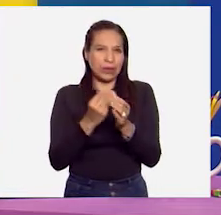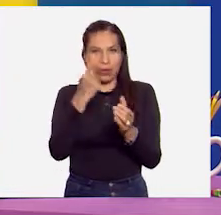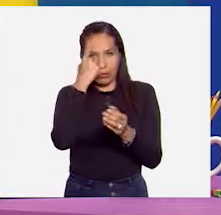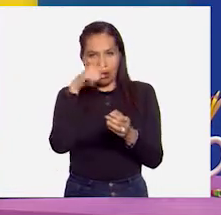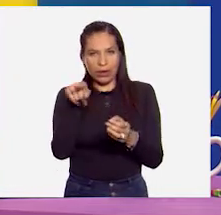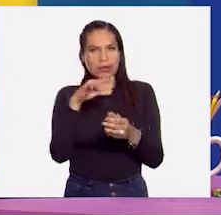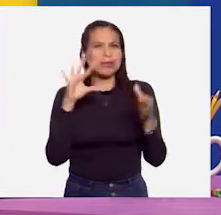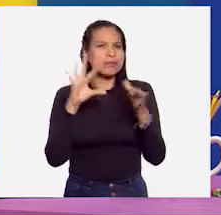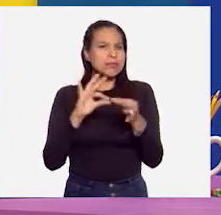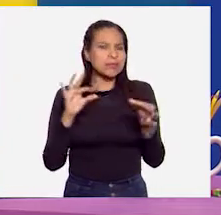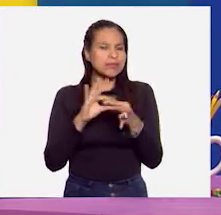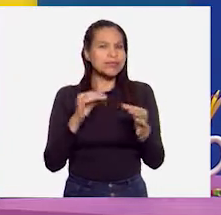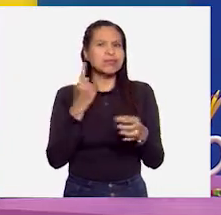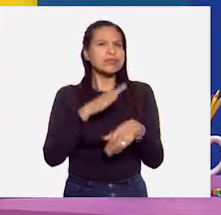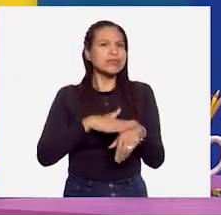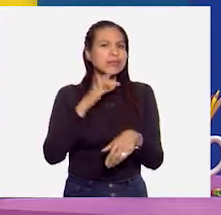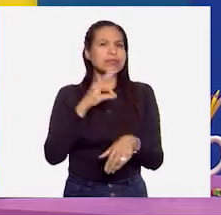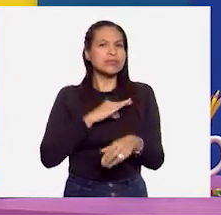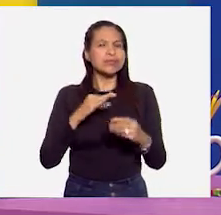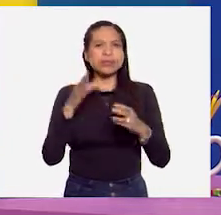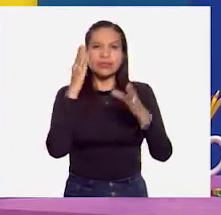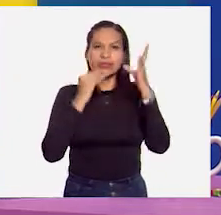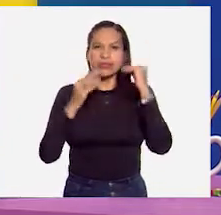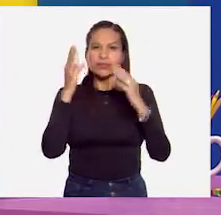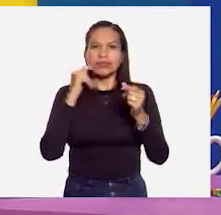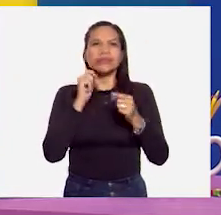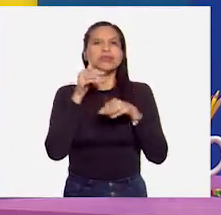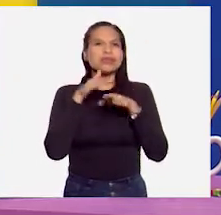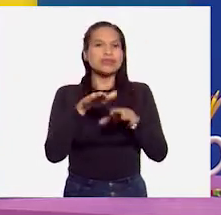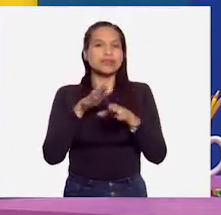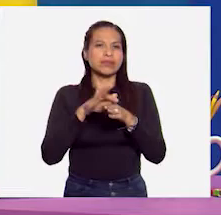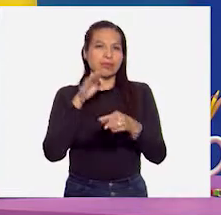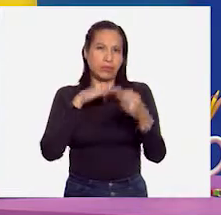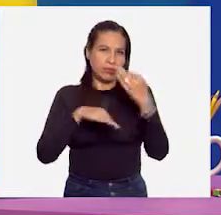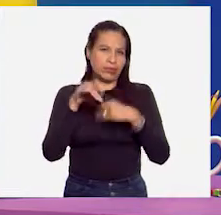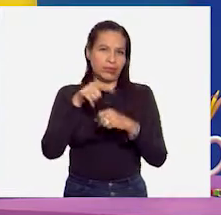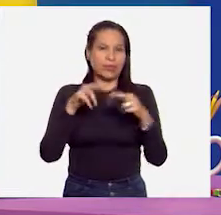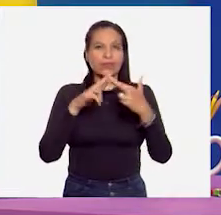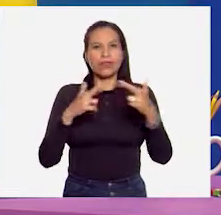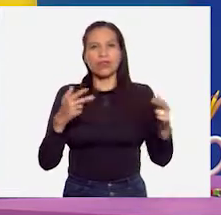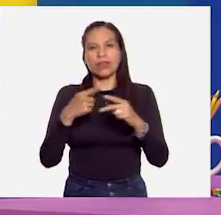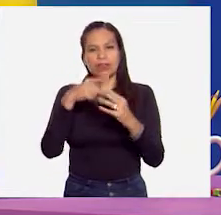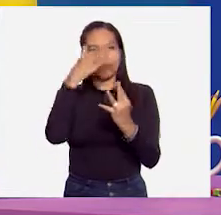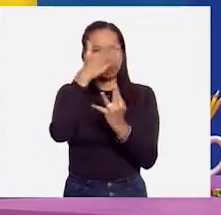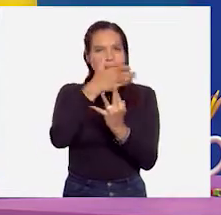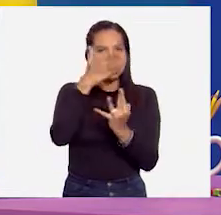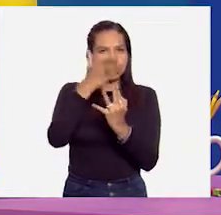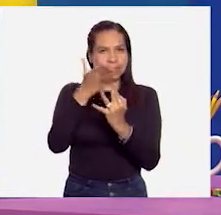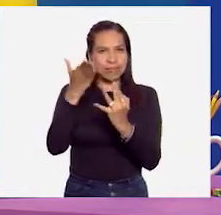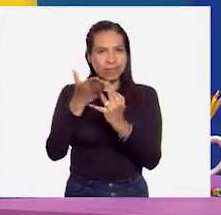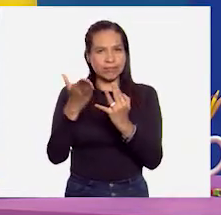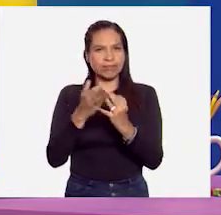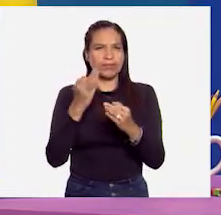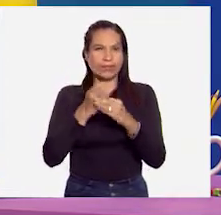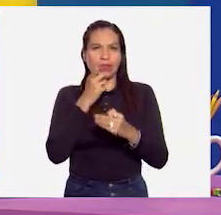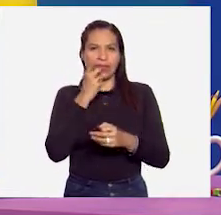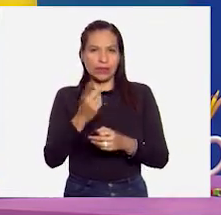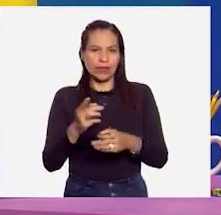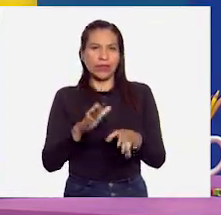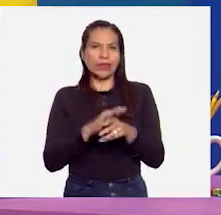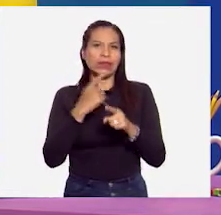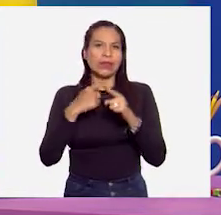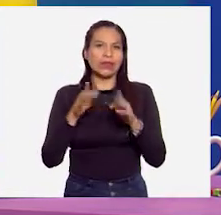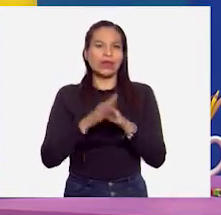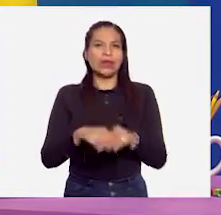para que nos cuentes qué más podemos aprender, sobre todo en relación con las fracciones o, como decía mi abuelita,